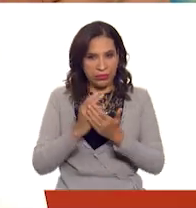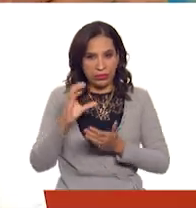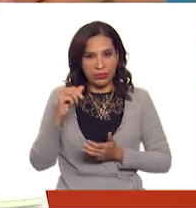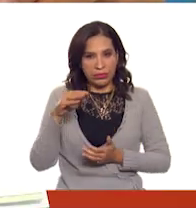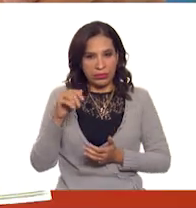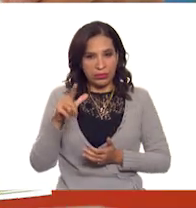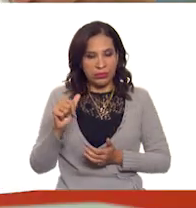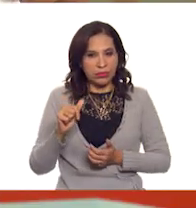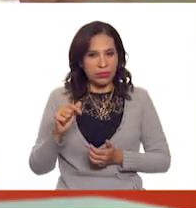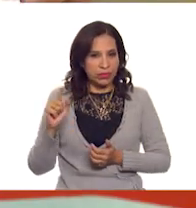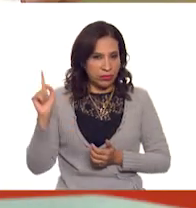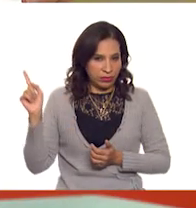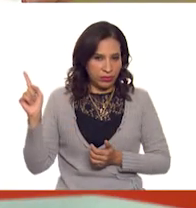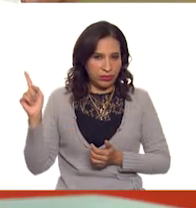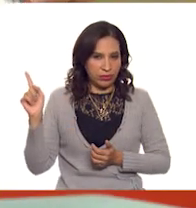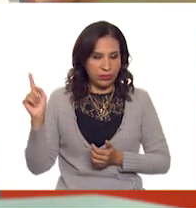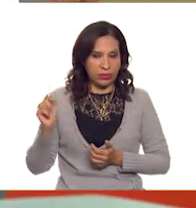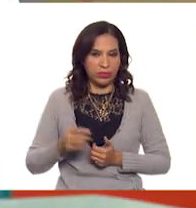Camila.